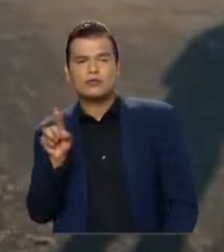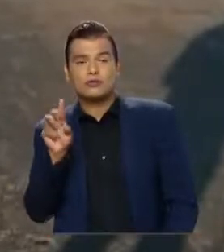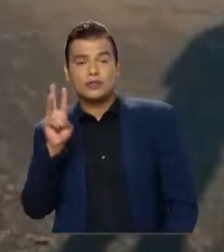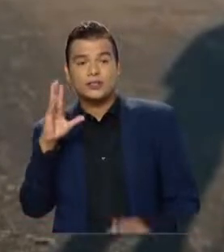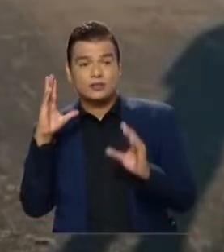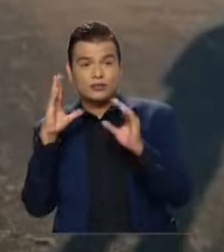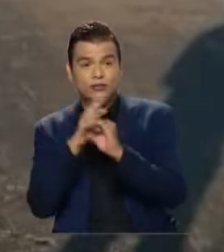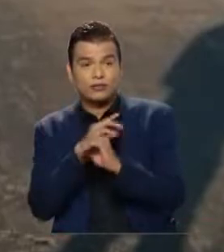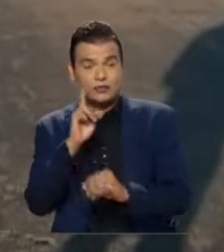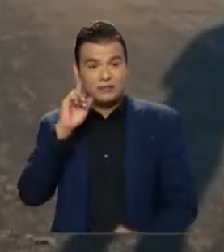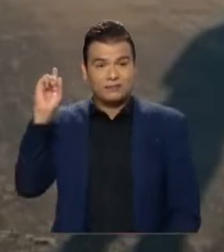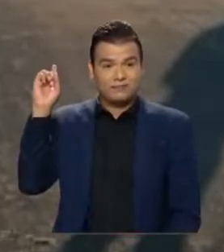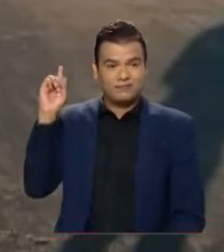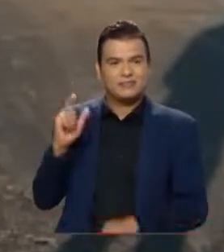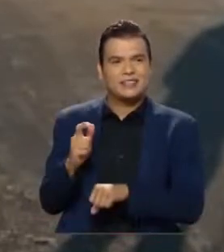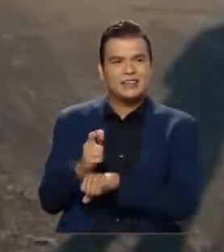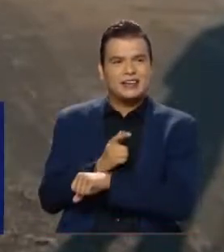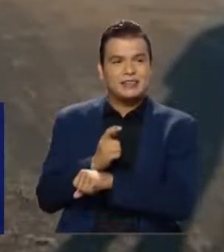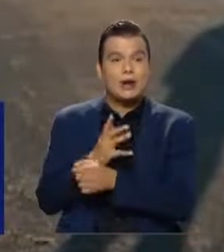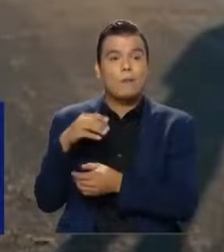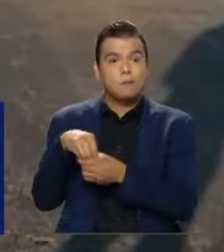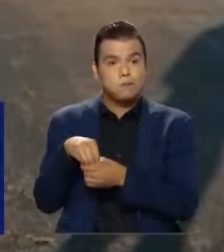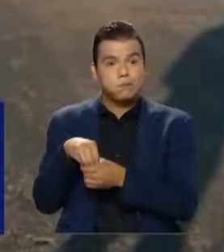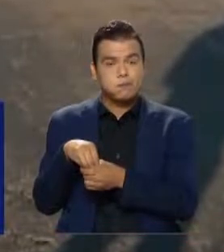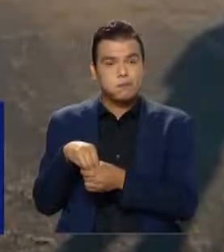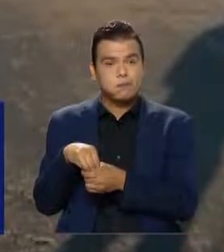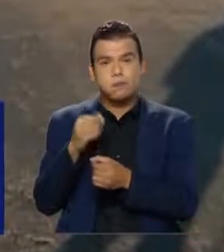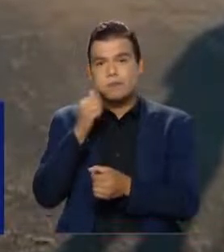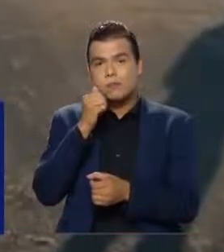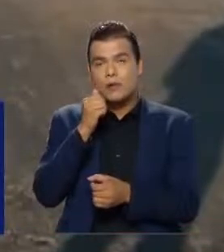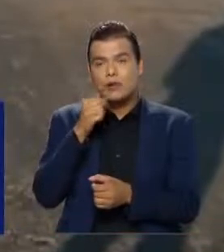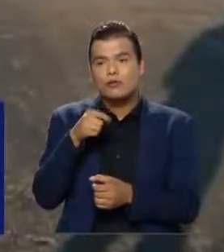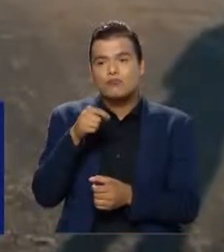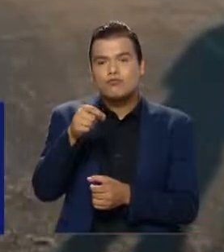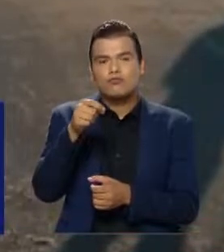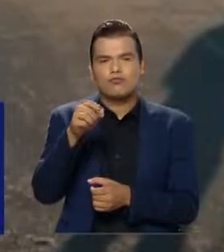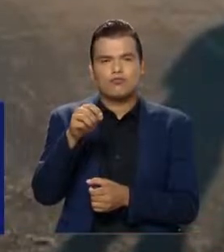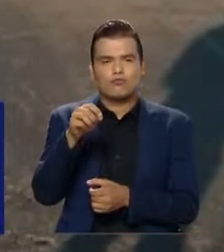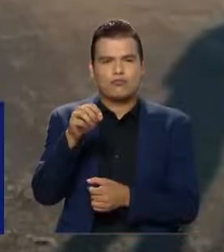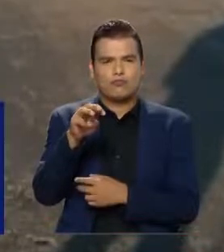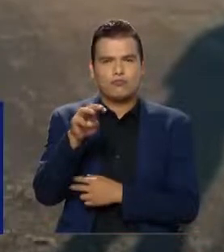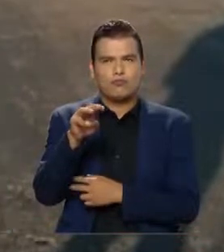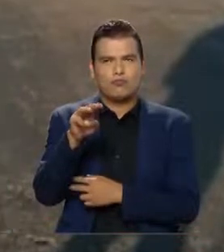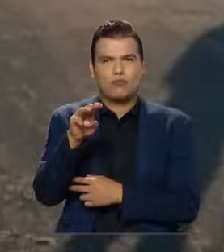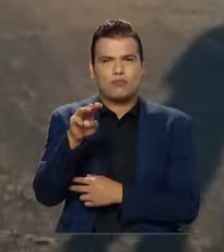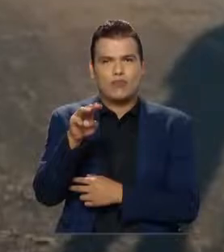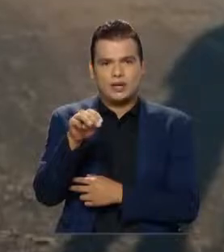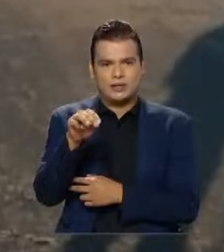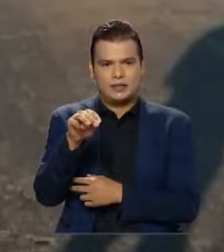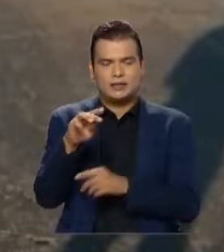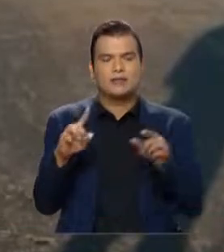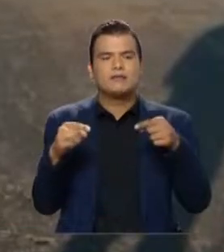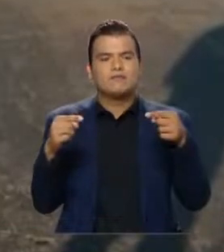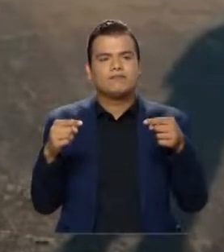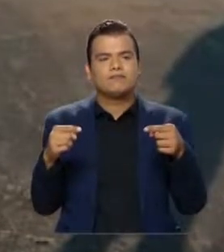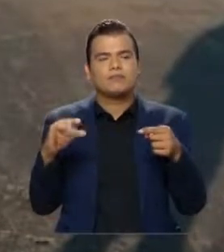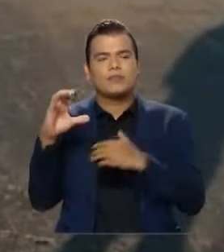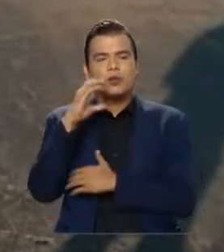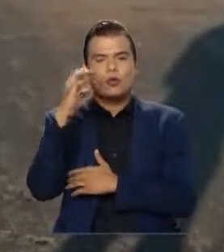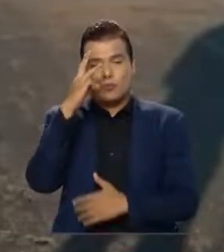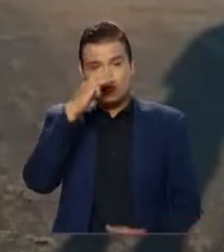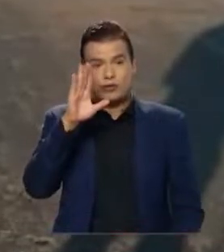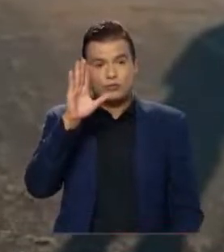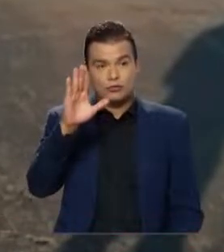y a mis espaldas el Levi's Stadium, en donde pasado mañana la selección colombiana de fútbol va a rivalizar ante su similar